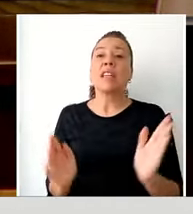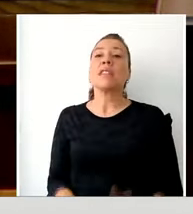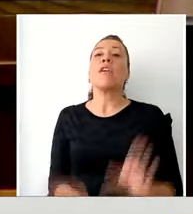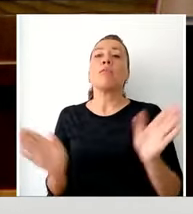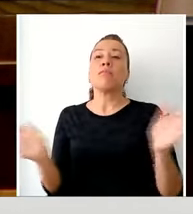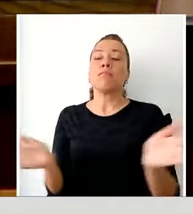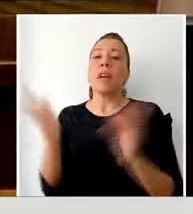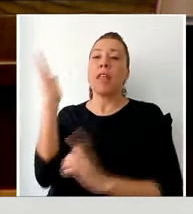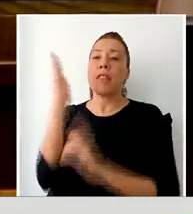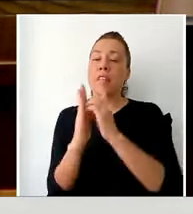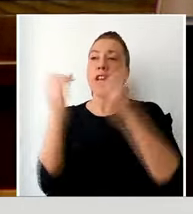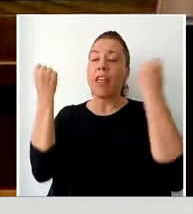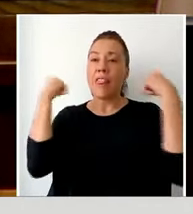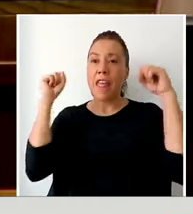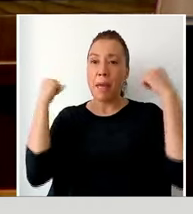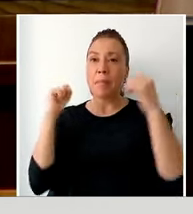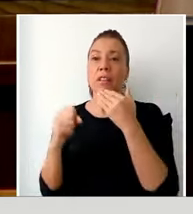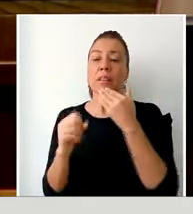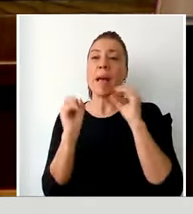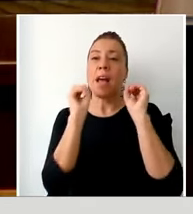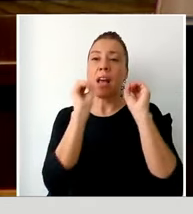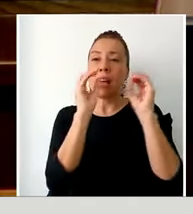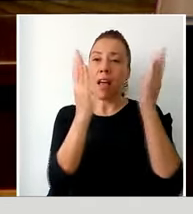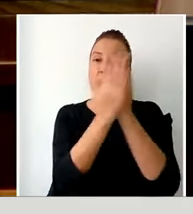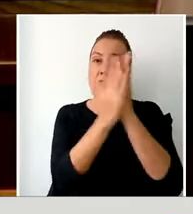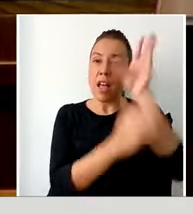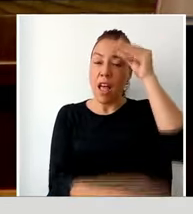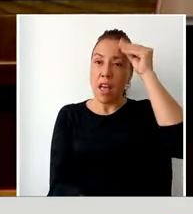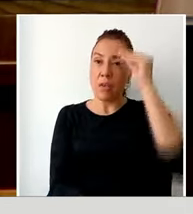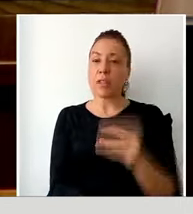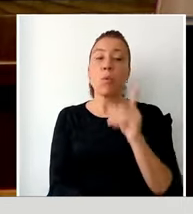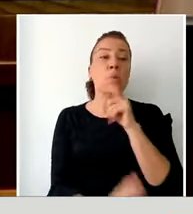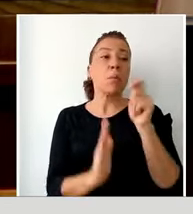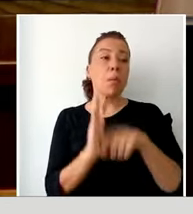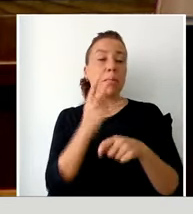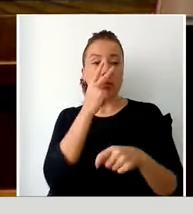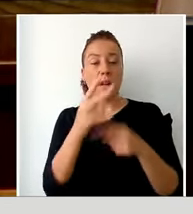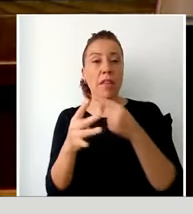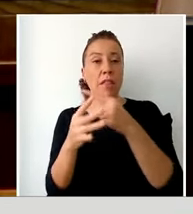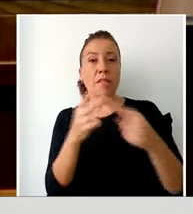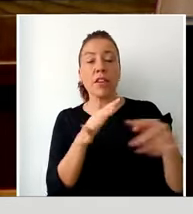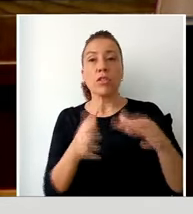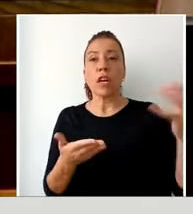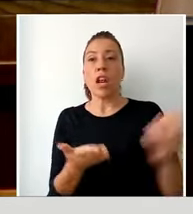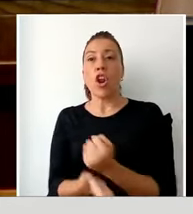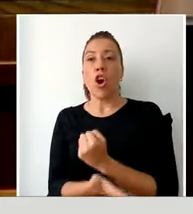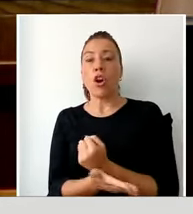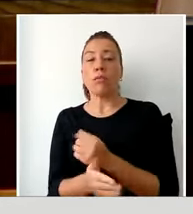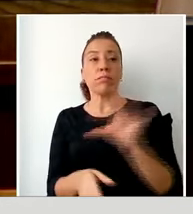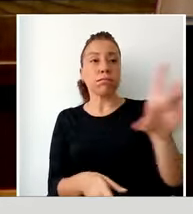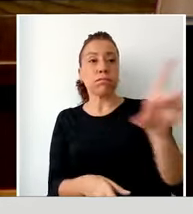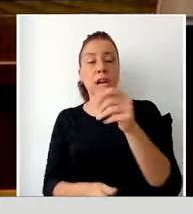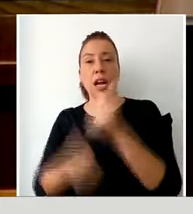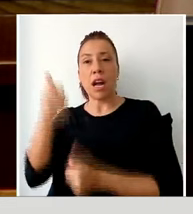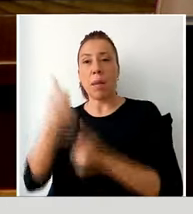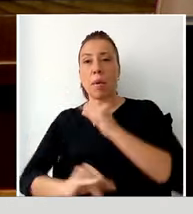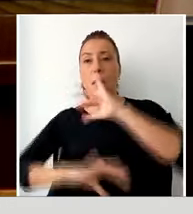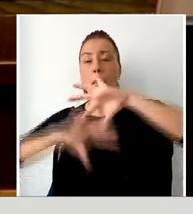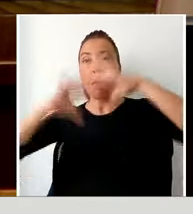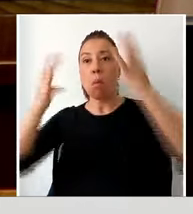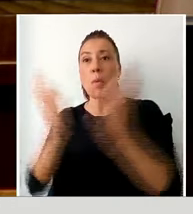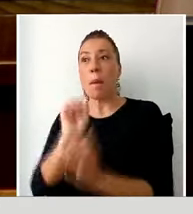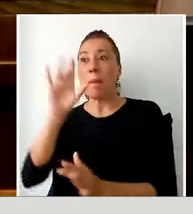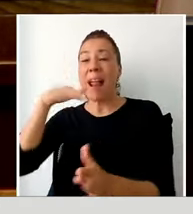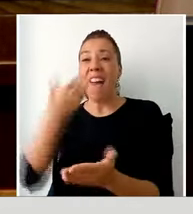deportivo como educacional en los últimos meses hemos visto disciplinas que han logrado ese campeonato mundial es por primera vez en su historia